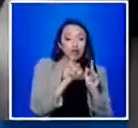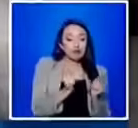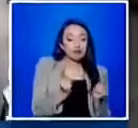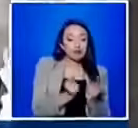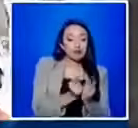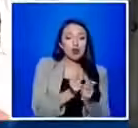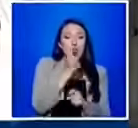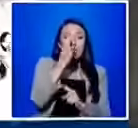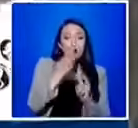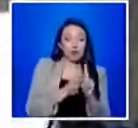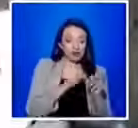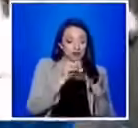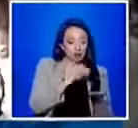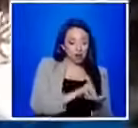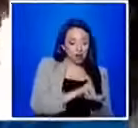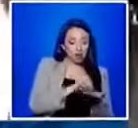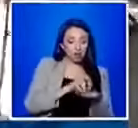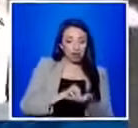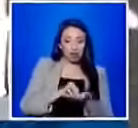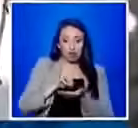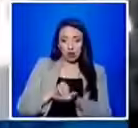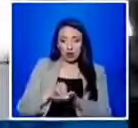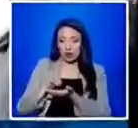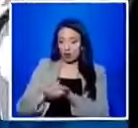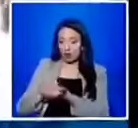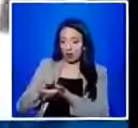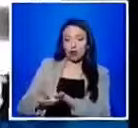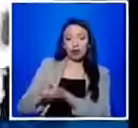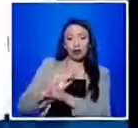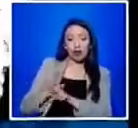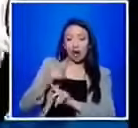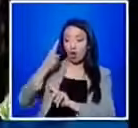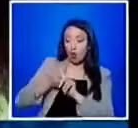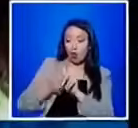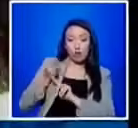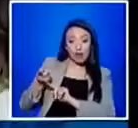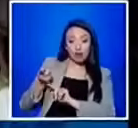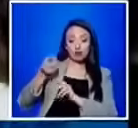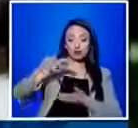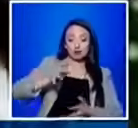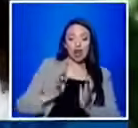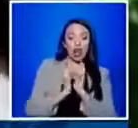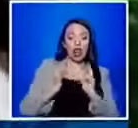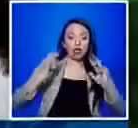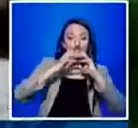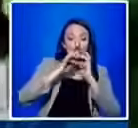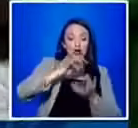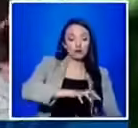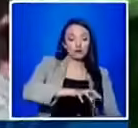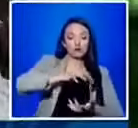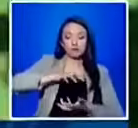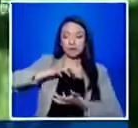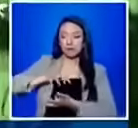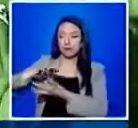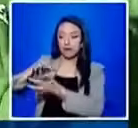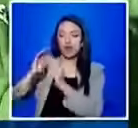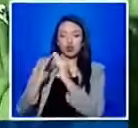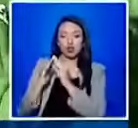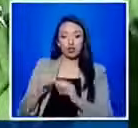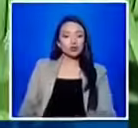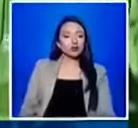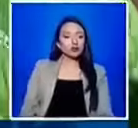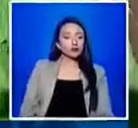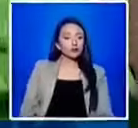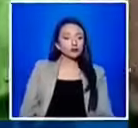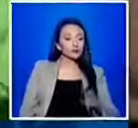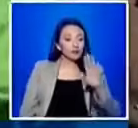corto las que nosotros colocamos aquí y apenas en 30 días ellos ya van a sus casas de bando después de su trabajo. A ver, preguntémosle a Nicole,